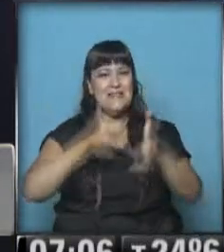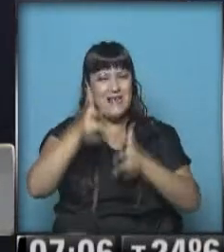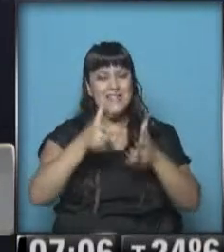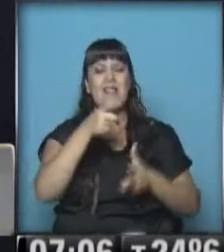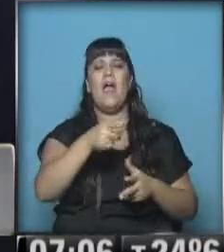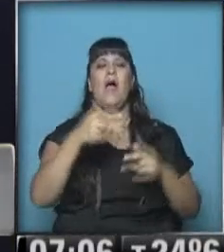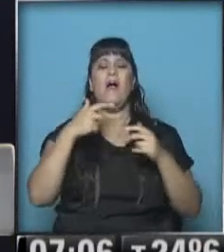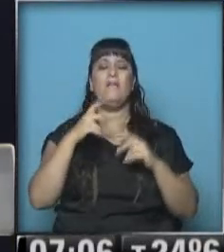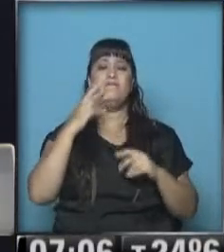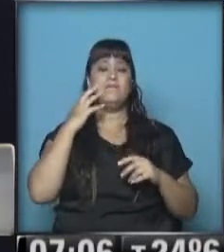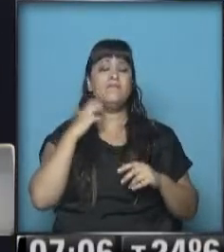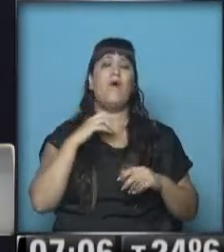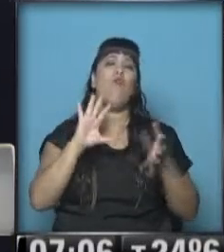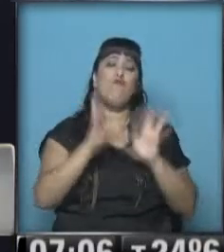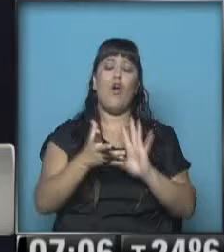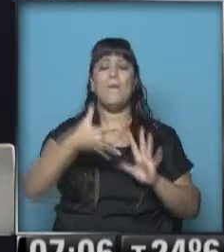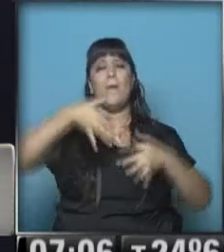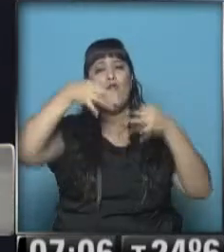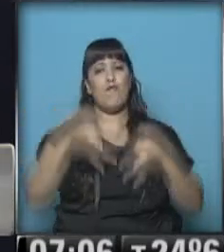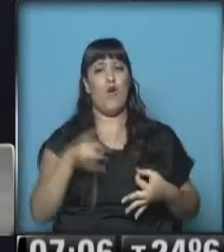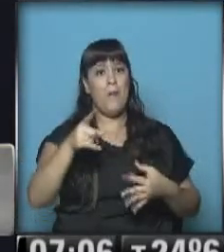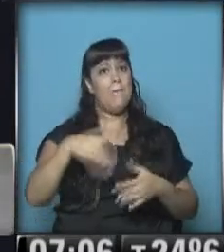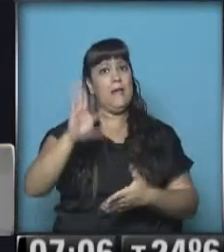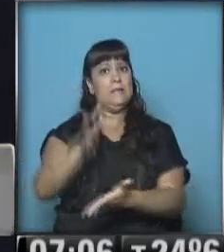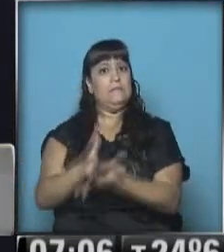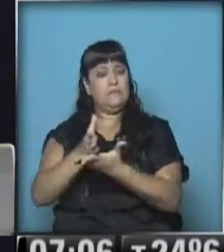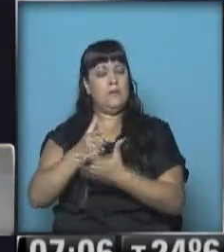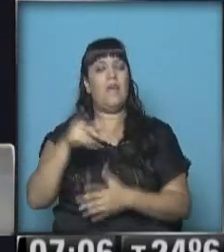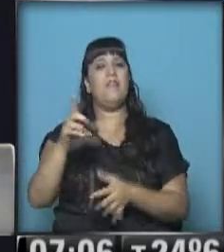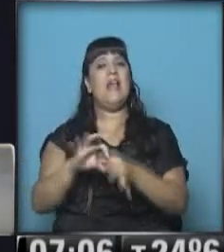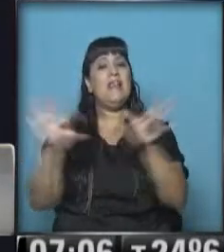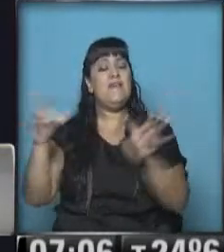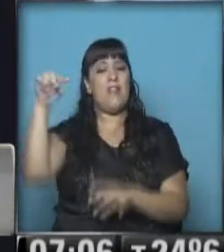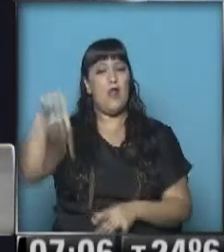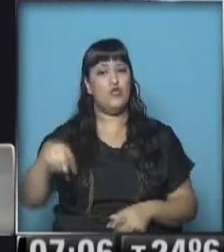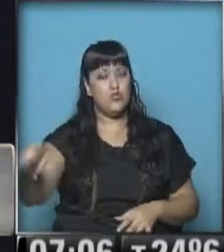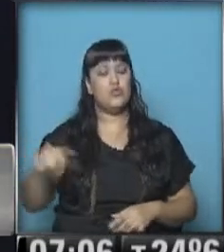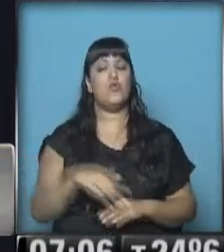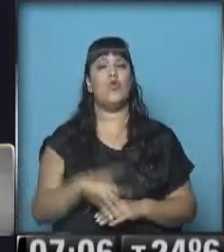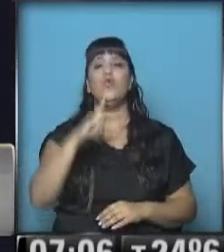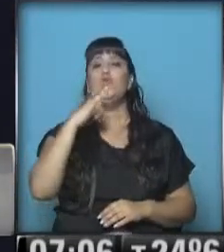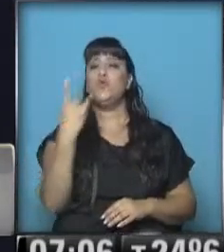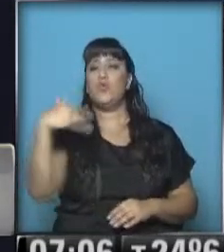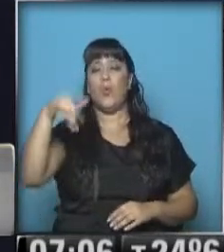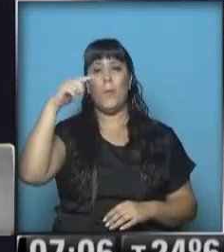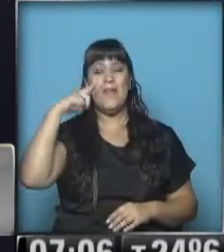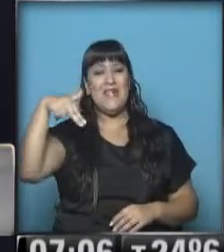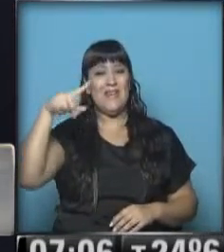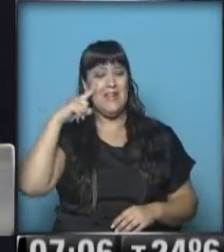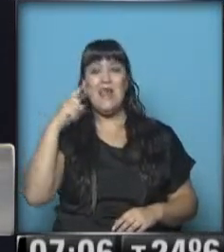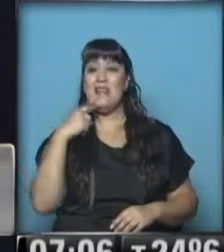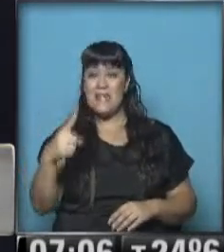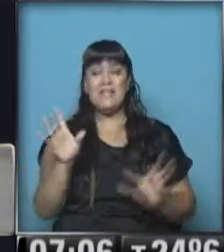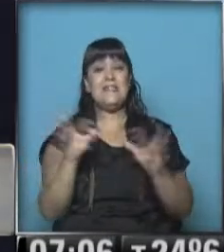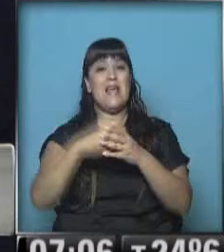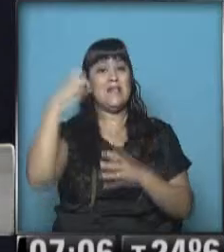ser más diplomático. Bueno, más tajante fue el titular de Libres del Sur, Humberto Tumini, que sostuvo que lo único que resolvió la Unión